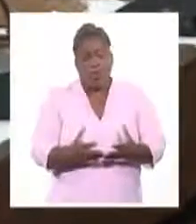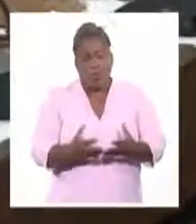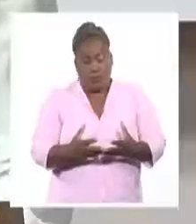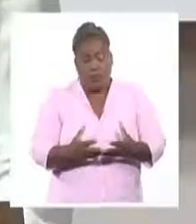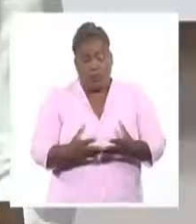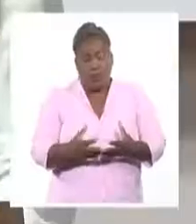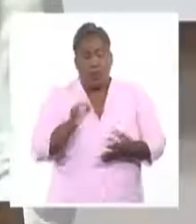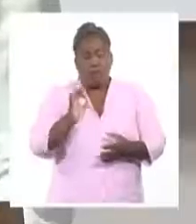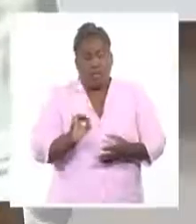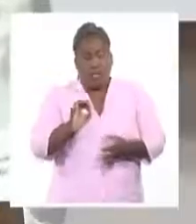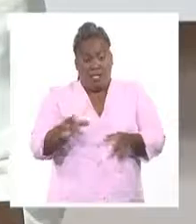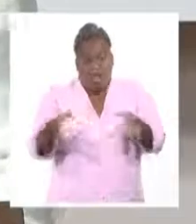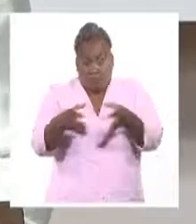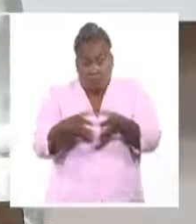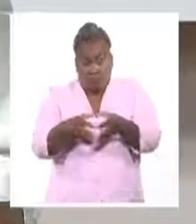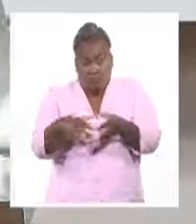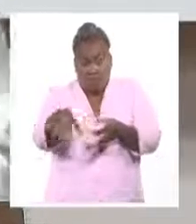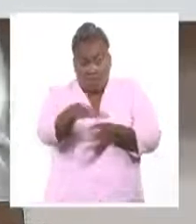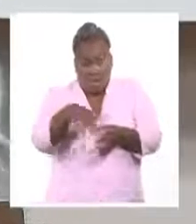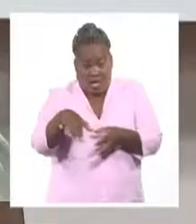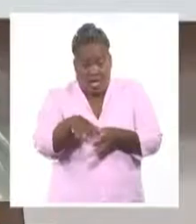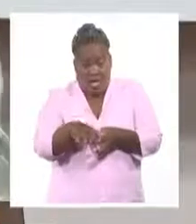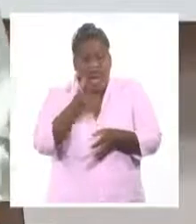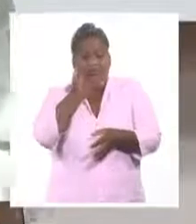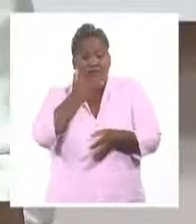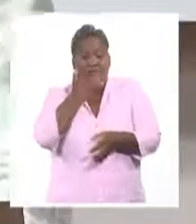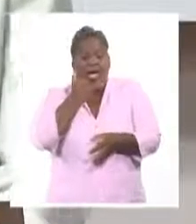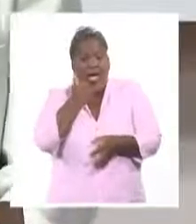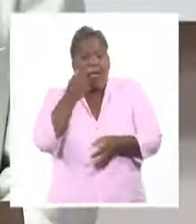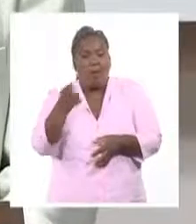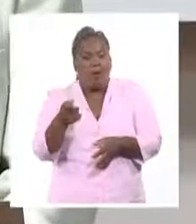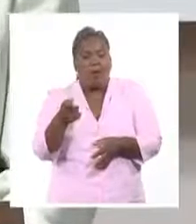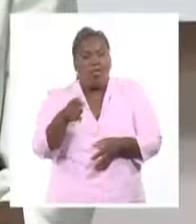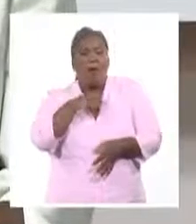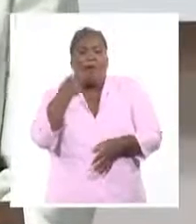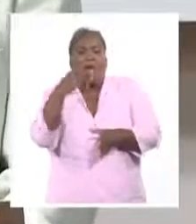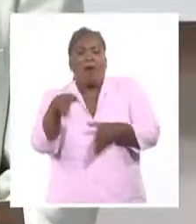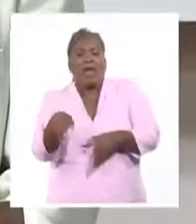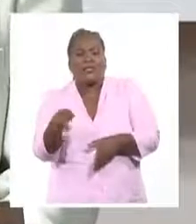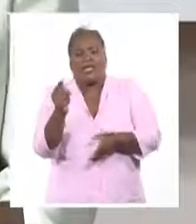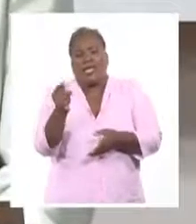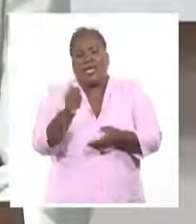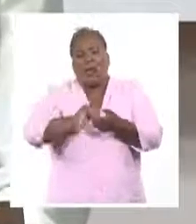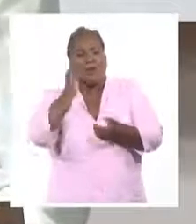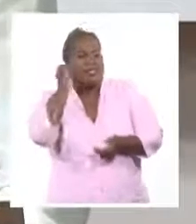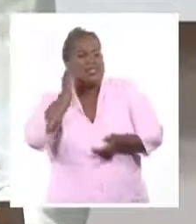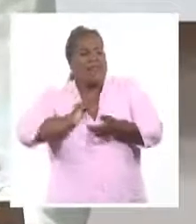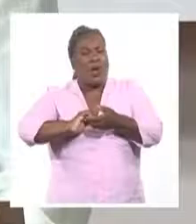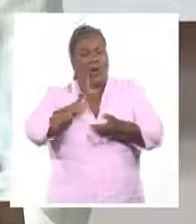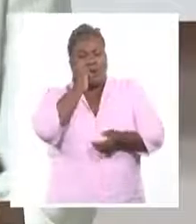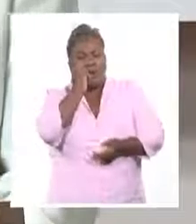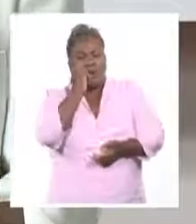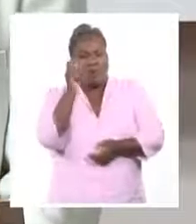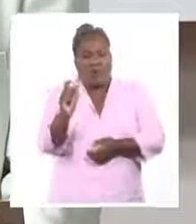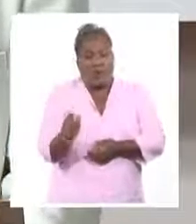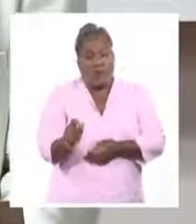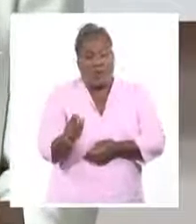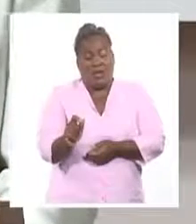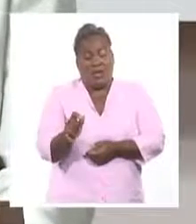un gremio duramente golpeado por la pérdida de valiosas compañeras y compañeros, de creadores que hace apenas 2